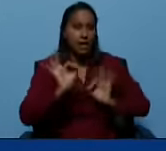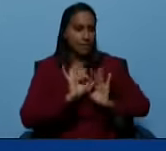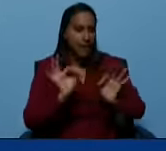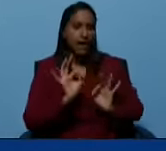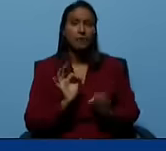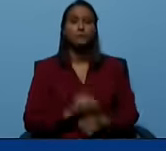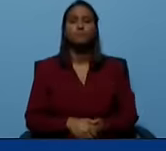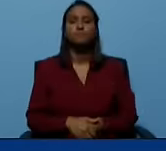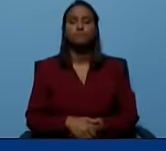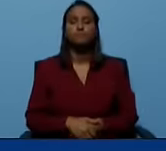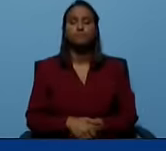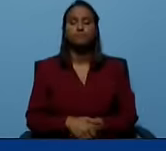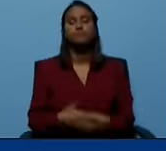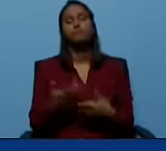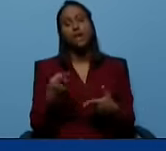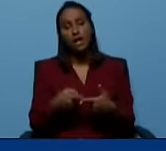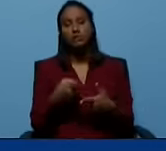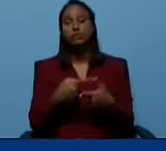Así que